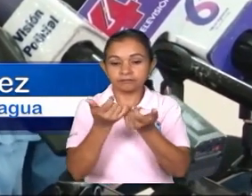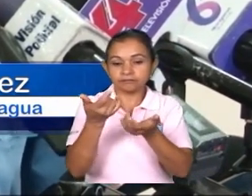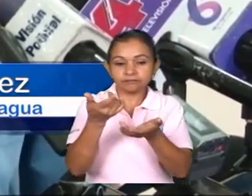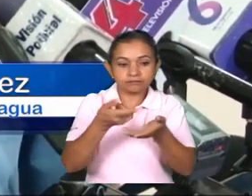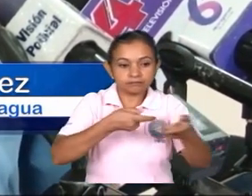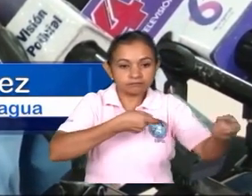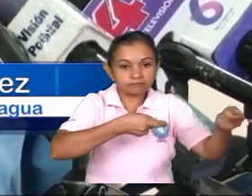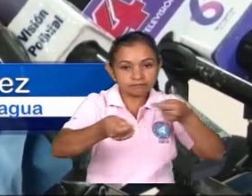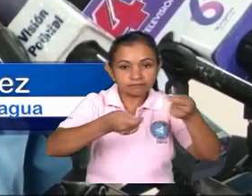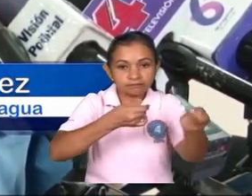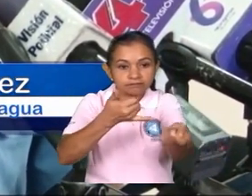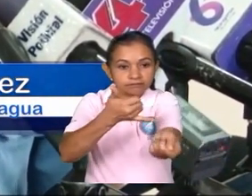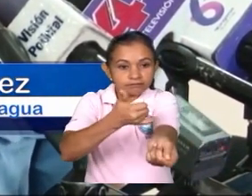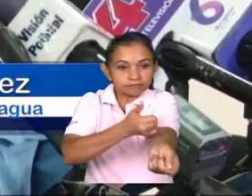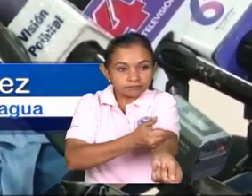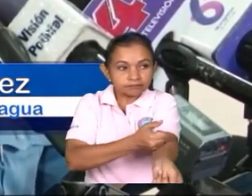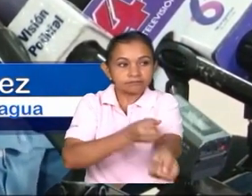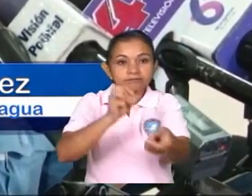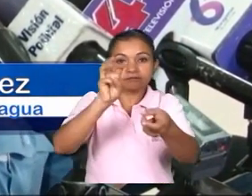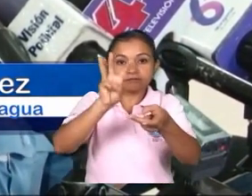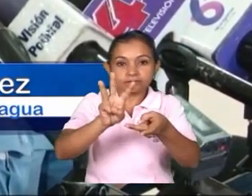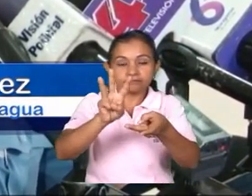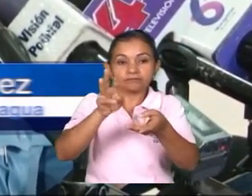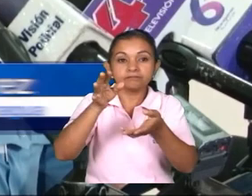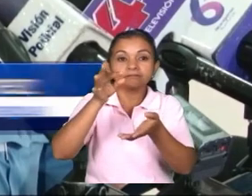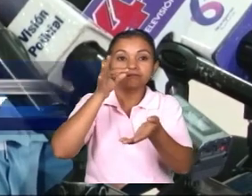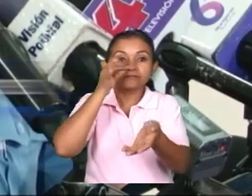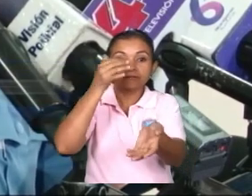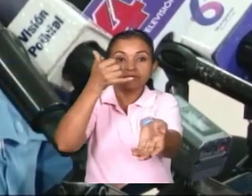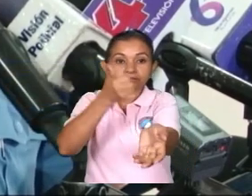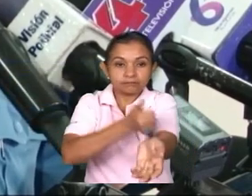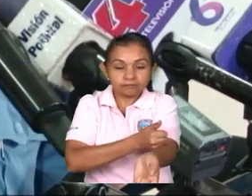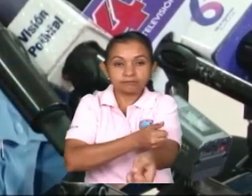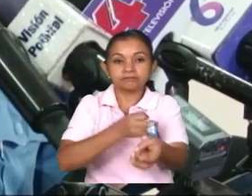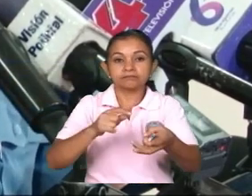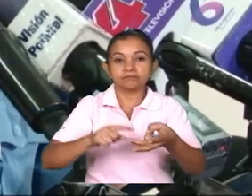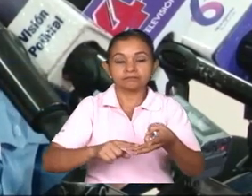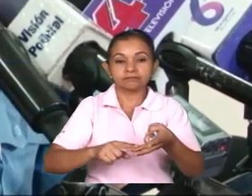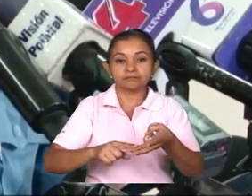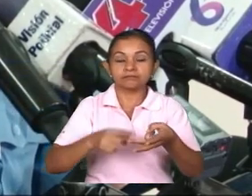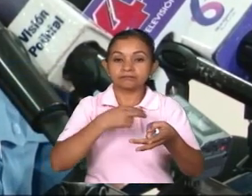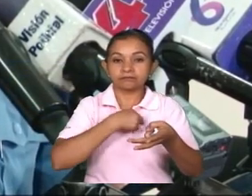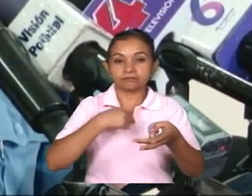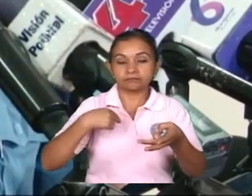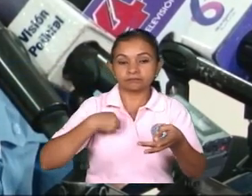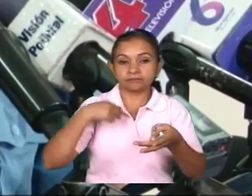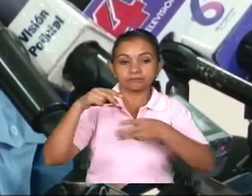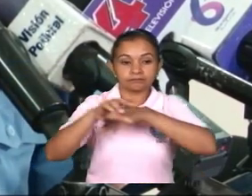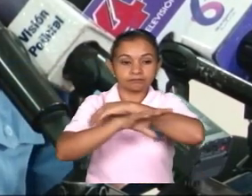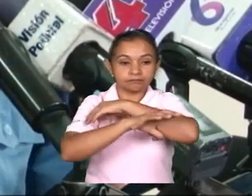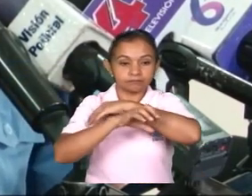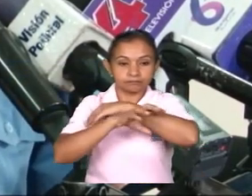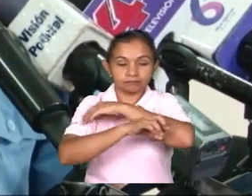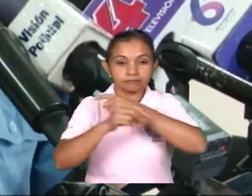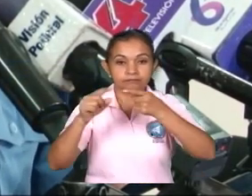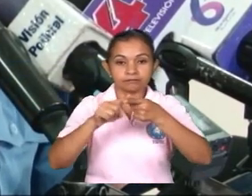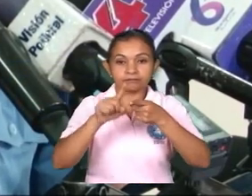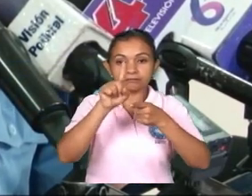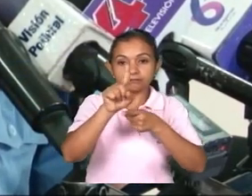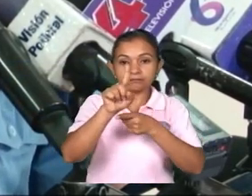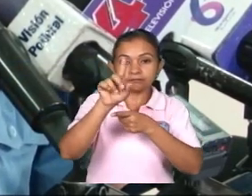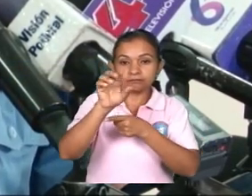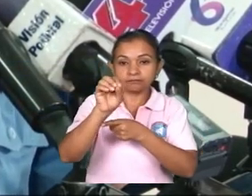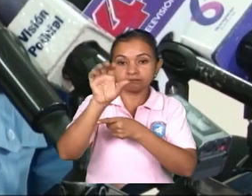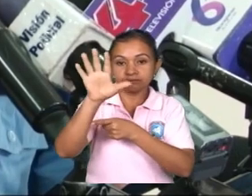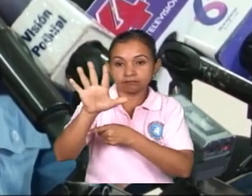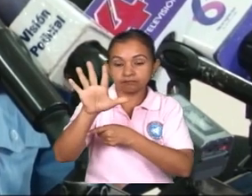droga, 3 cabecillas de pandilla. ¿Qué se le ocupa a estos delincuentes? La cantidad de